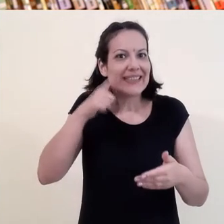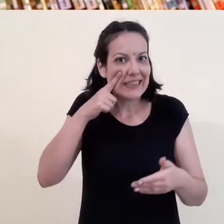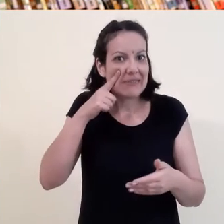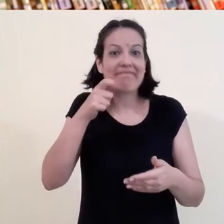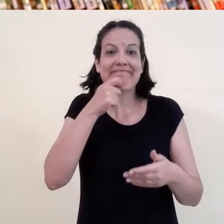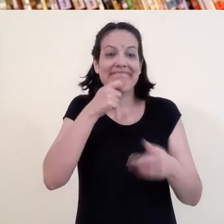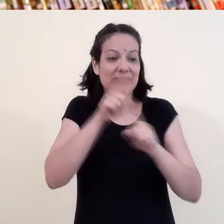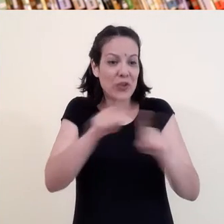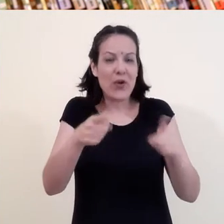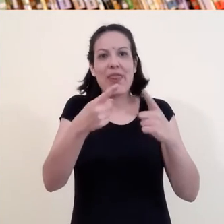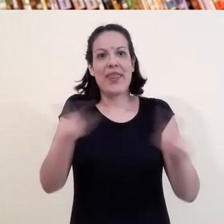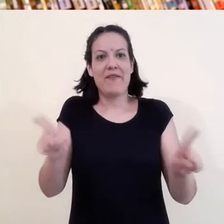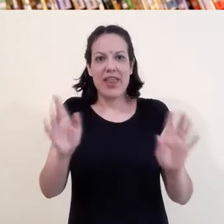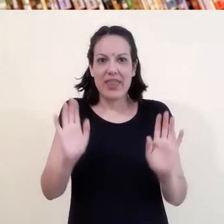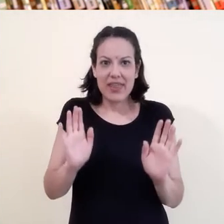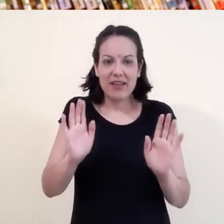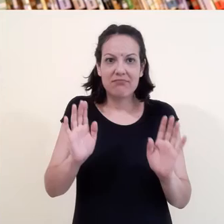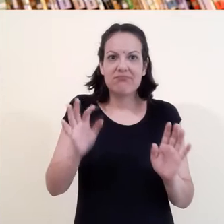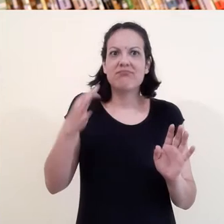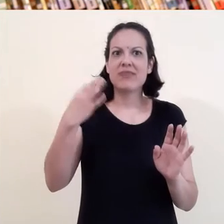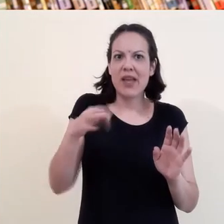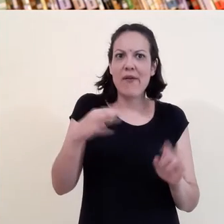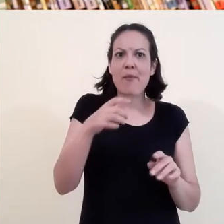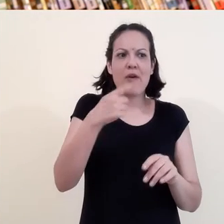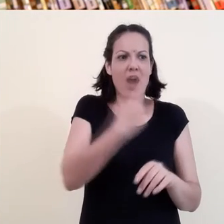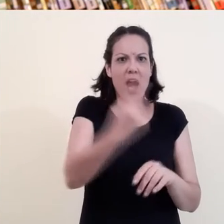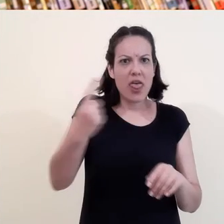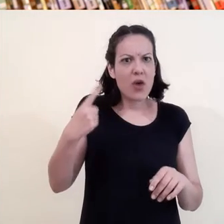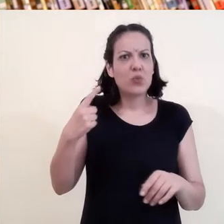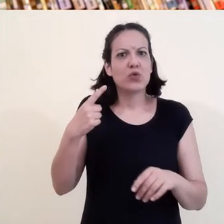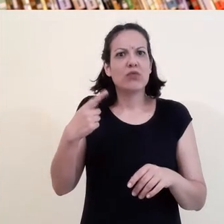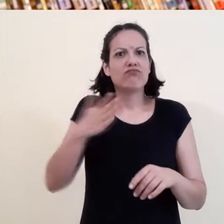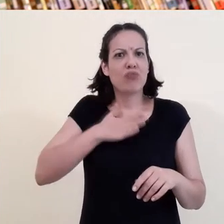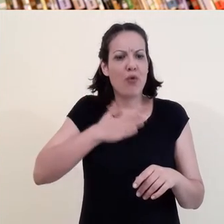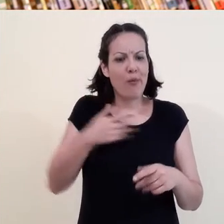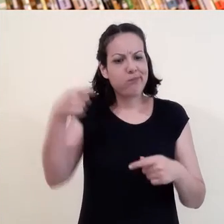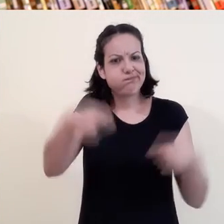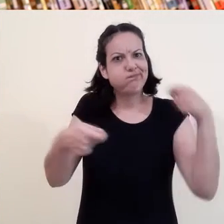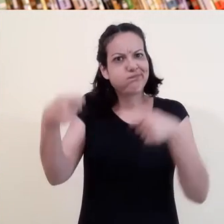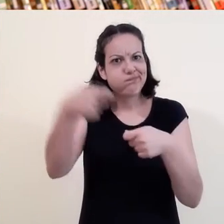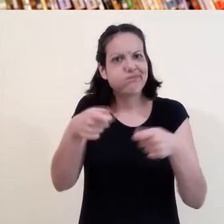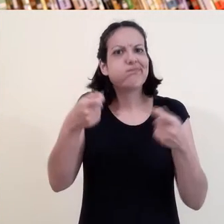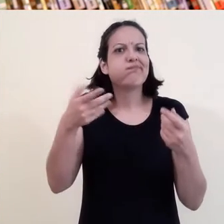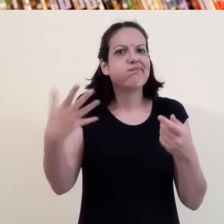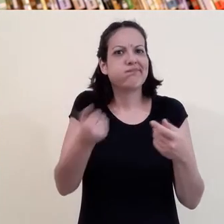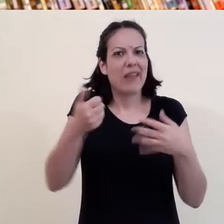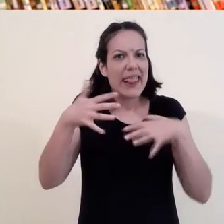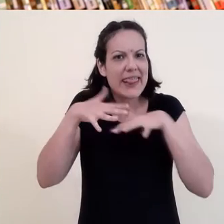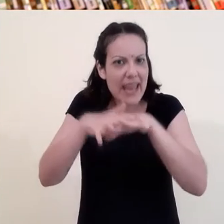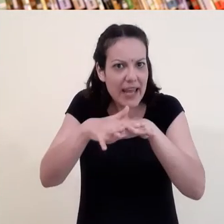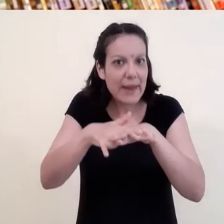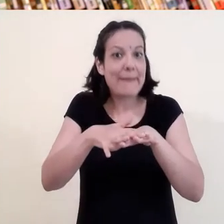ESI, sería otra cosa. Si no le ponemos algo propio, no sería integral, creo yo. Desde lo personal y también